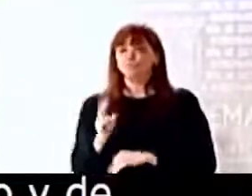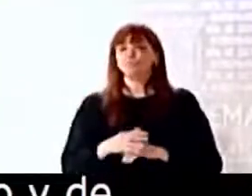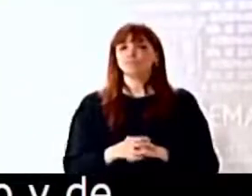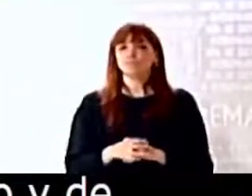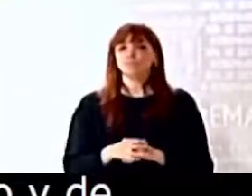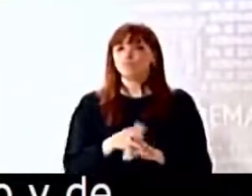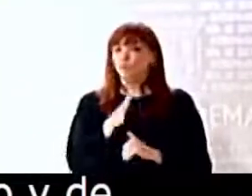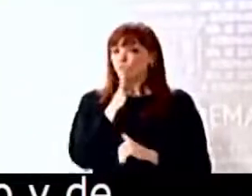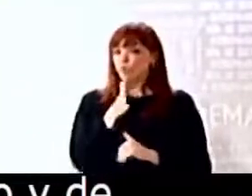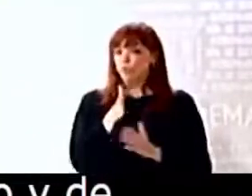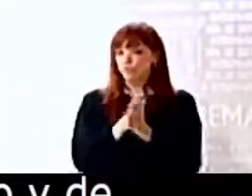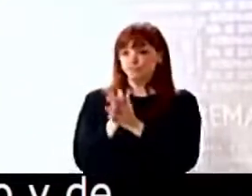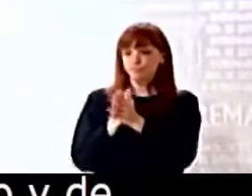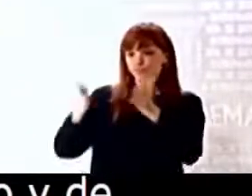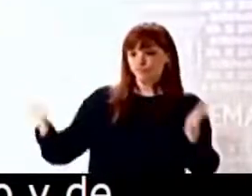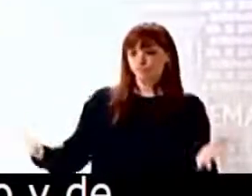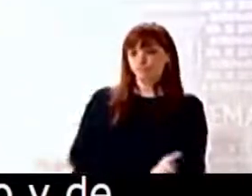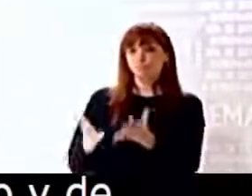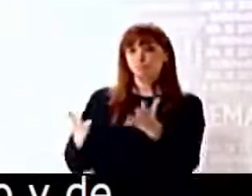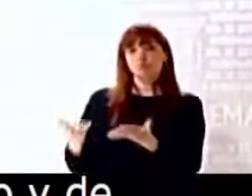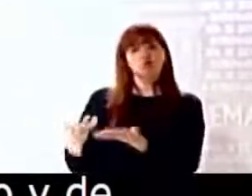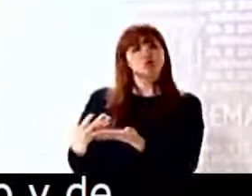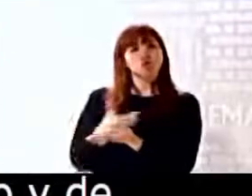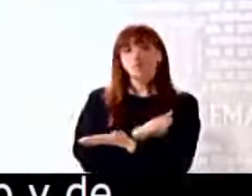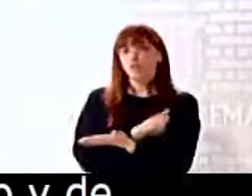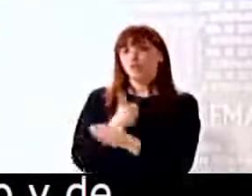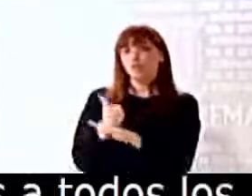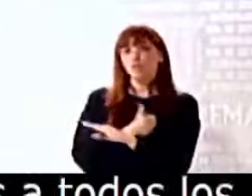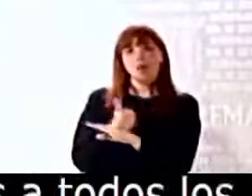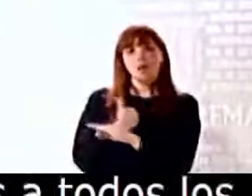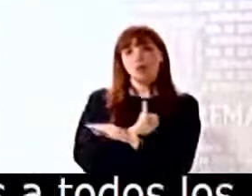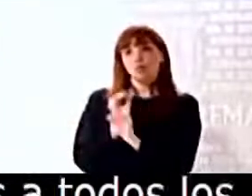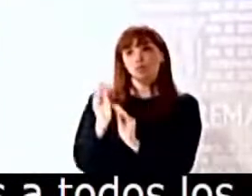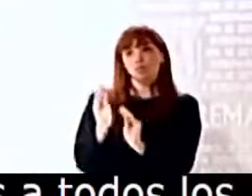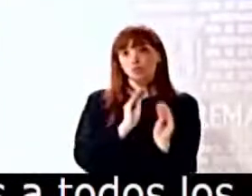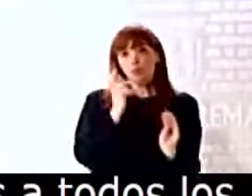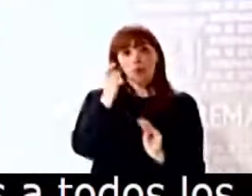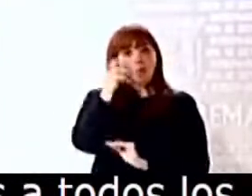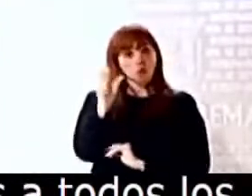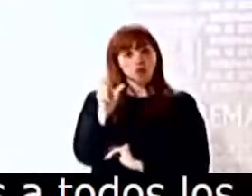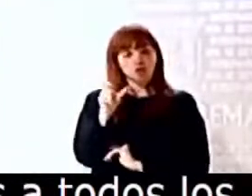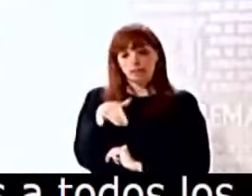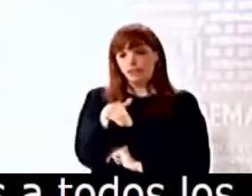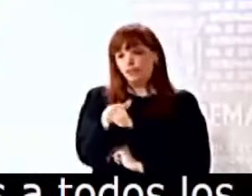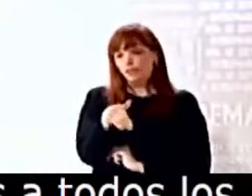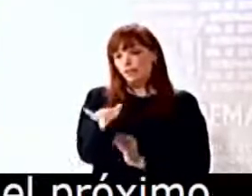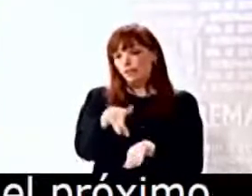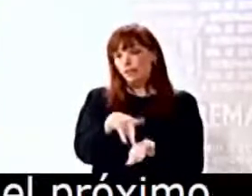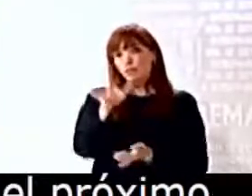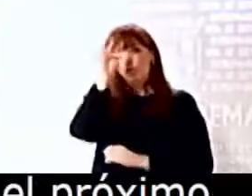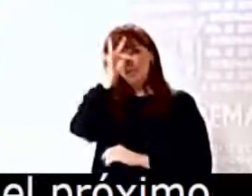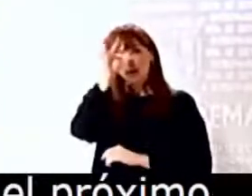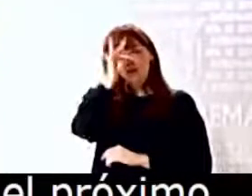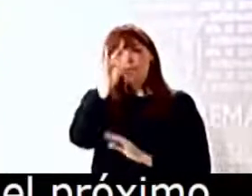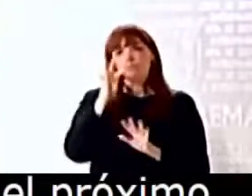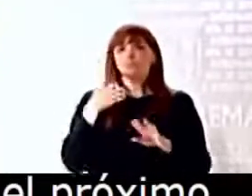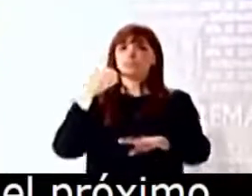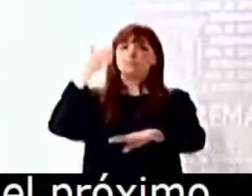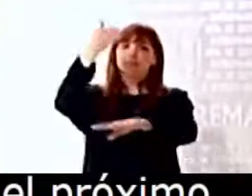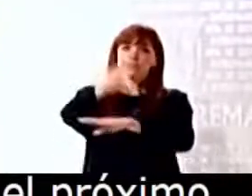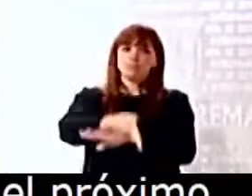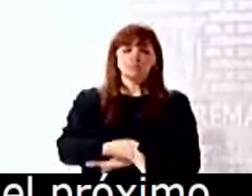Por eso animamos a todos los ciudadanos de esas dos poblaciones a que el próximo domingo acudan